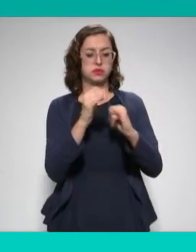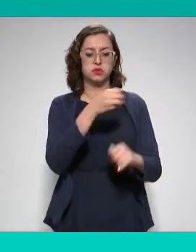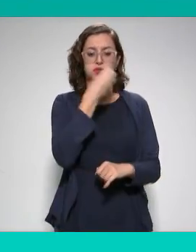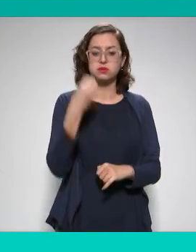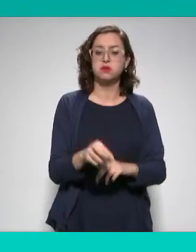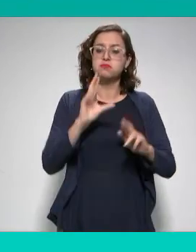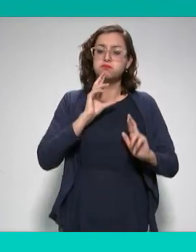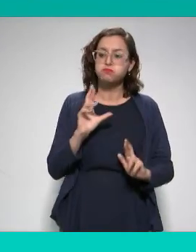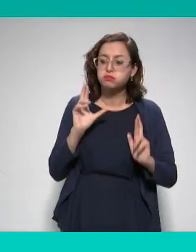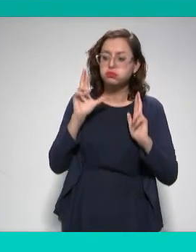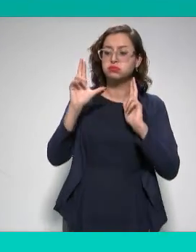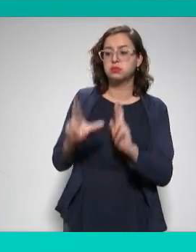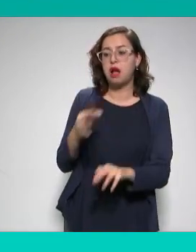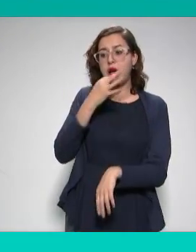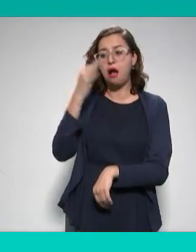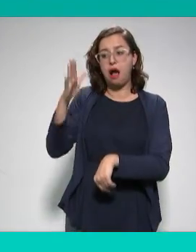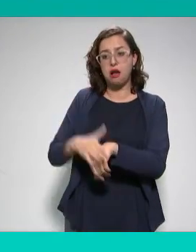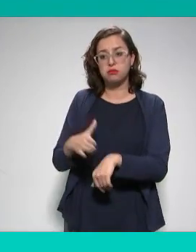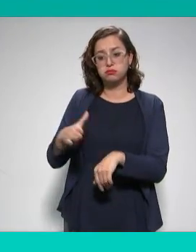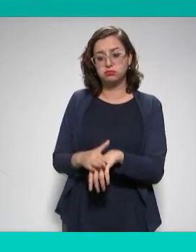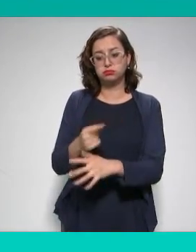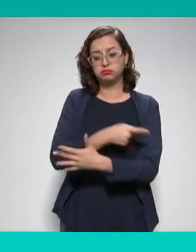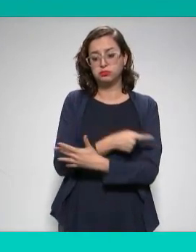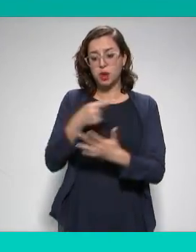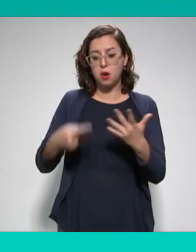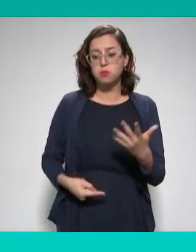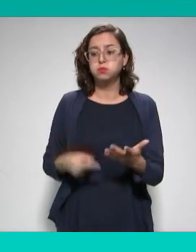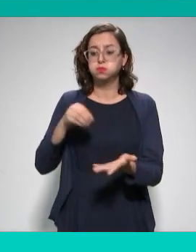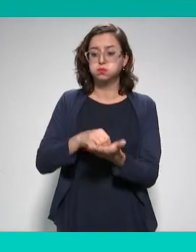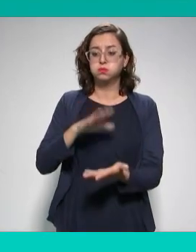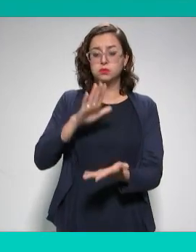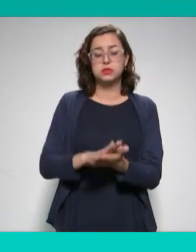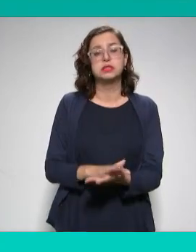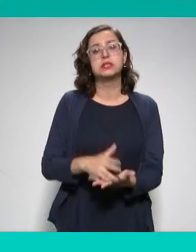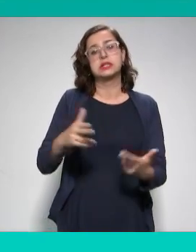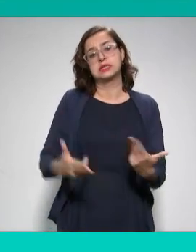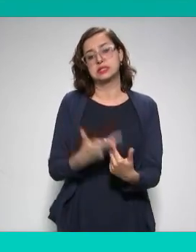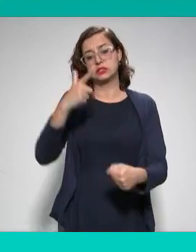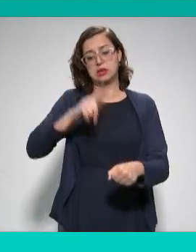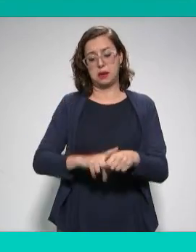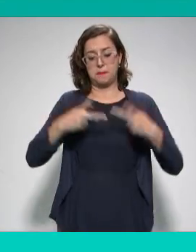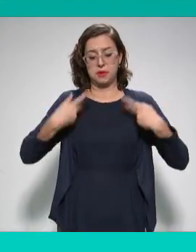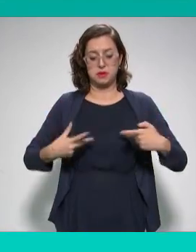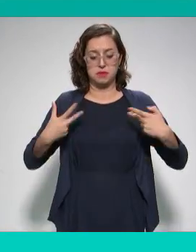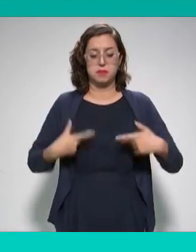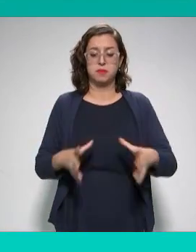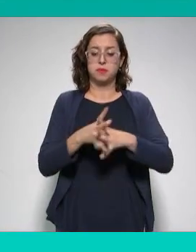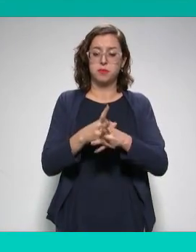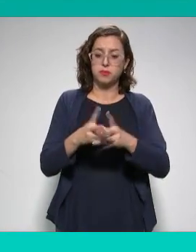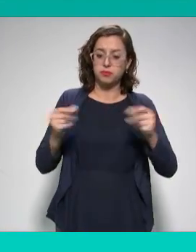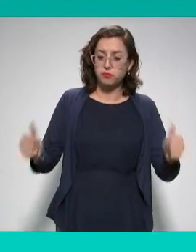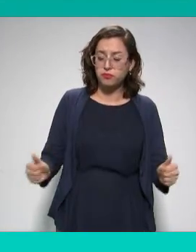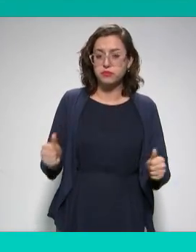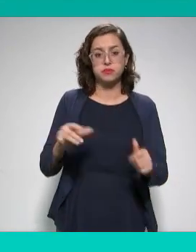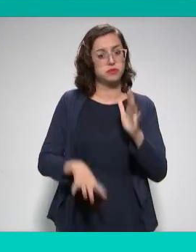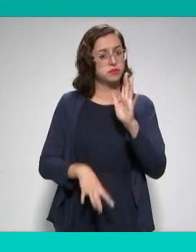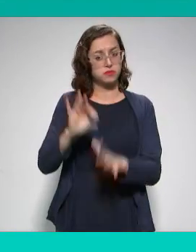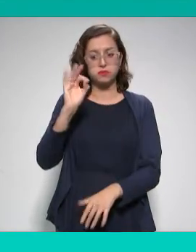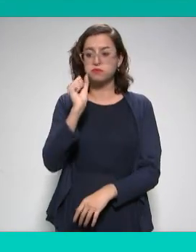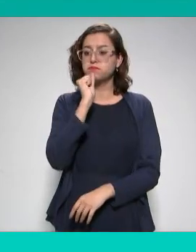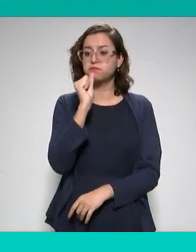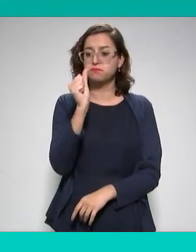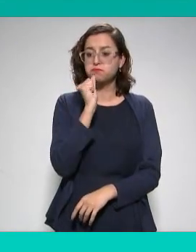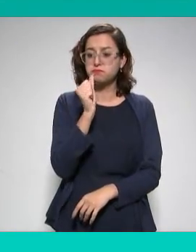solicitud señalando que los datos contemplados en el registro nacional de personas desaparecidas y no localizadas